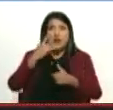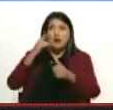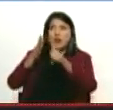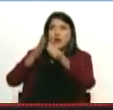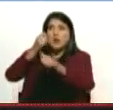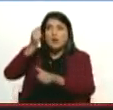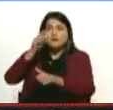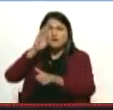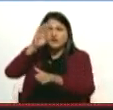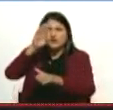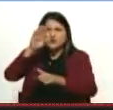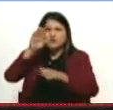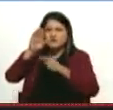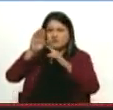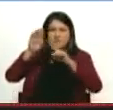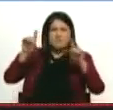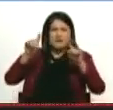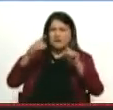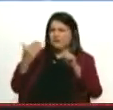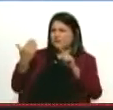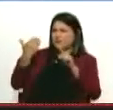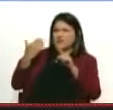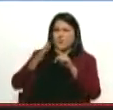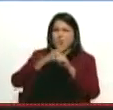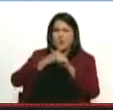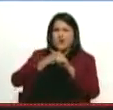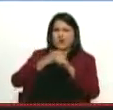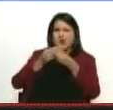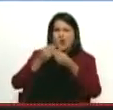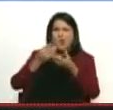existió Y eso es lo que estás persiguiendo